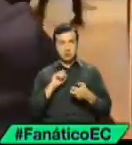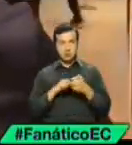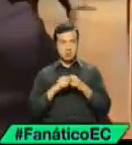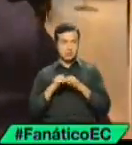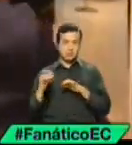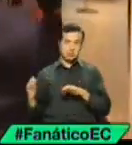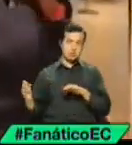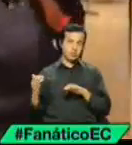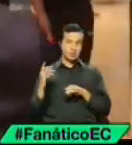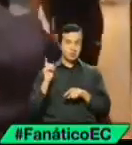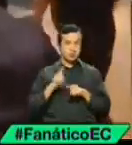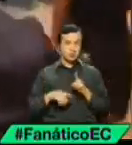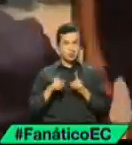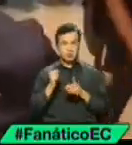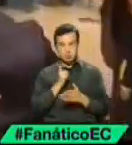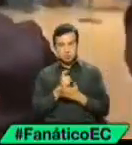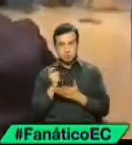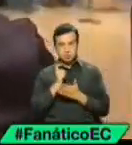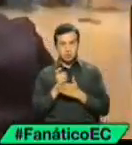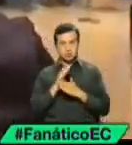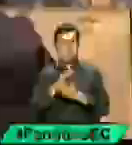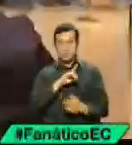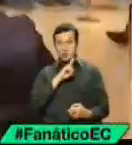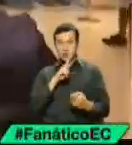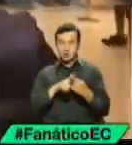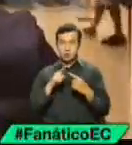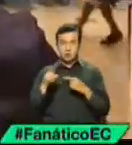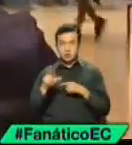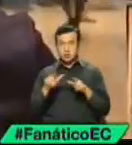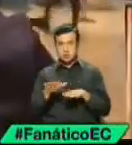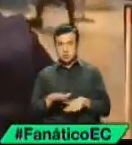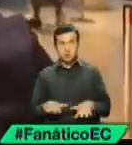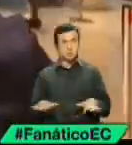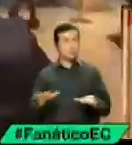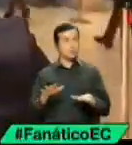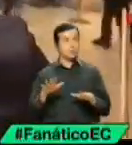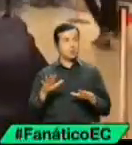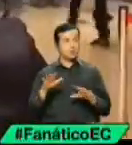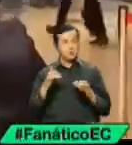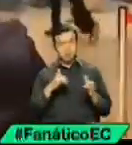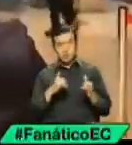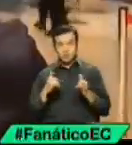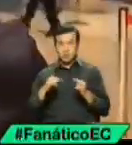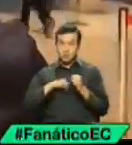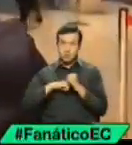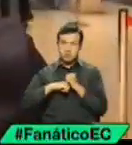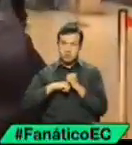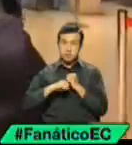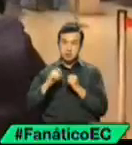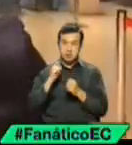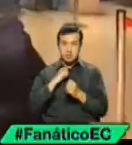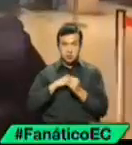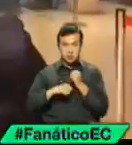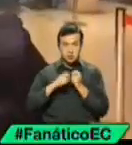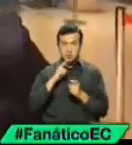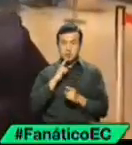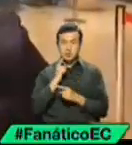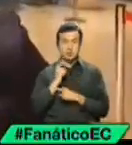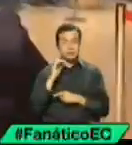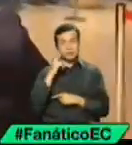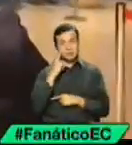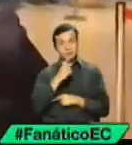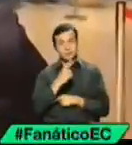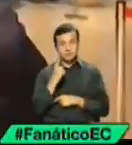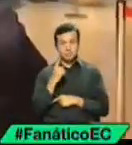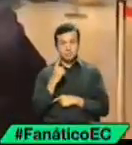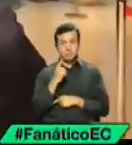que perdamos el balón. Hay que sostener, hay que jugar hasta encontrar los espacios. Encontramos los espacios y no la metimos, que esa es la parte donde se